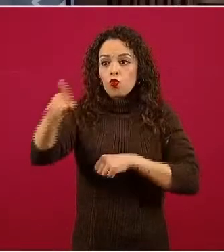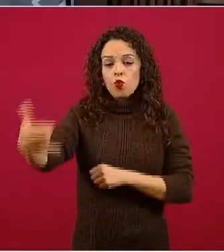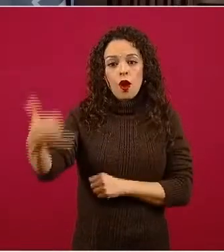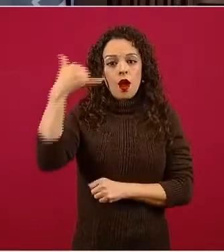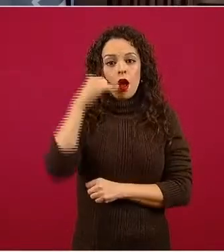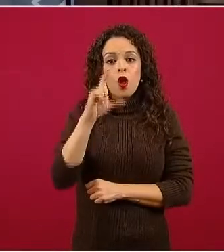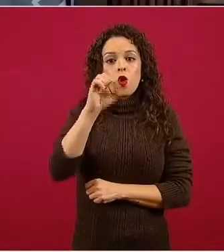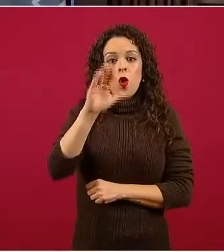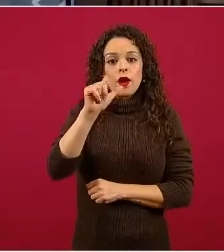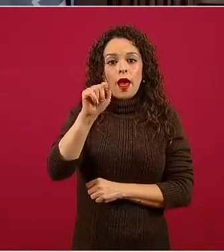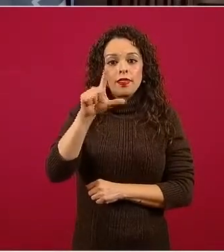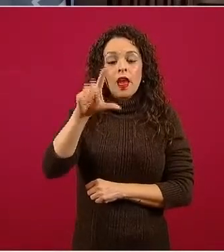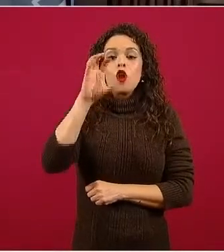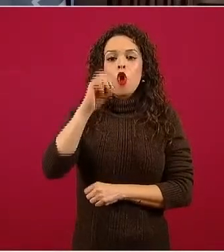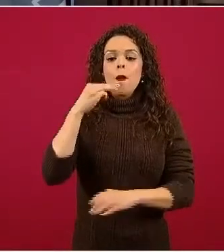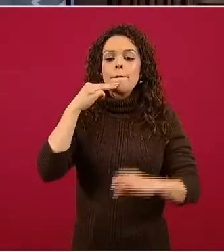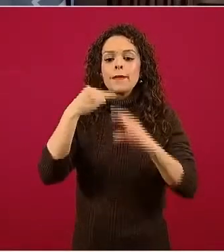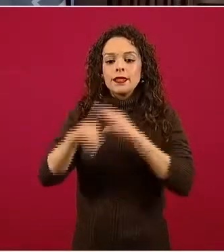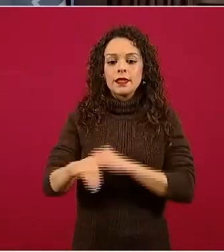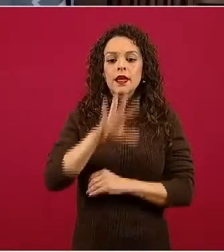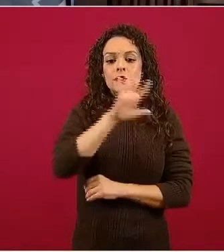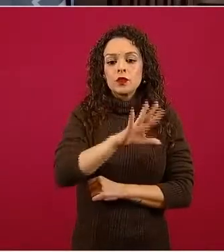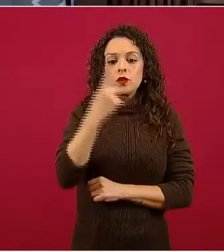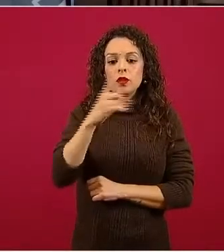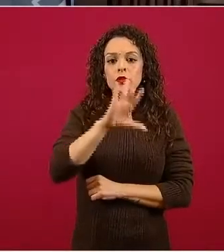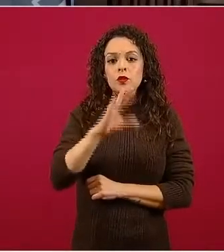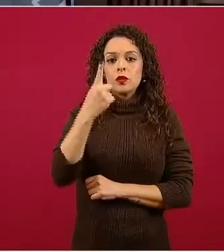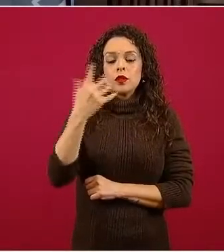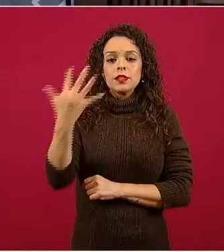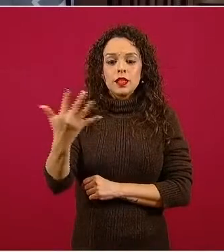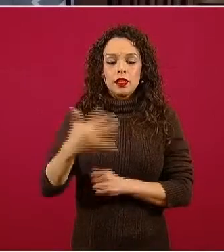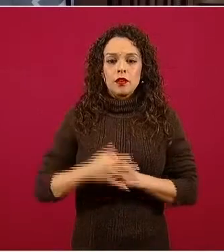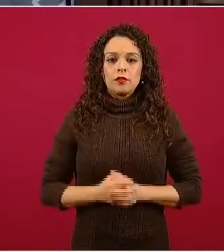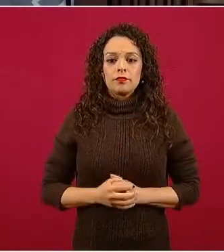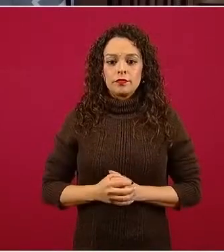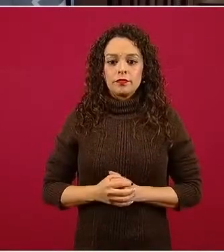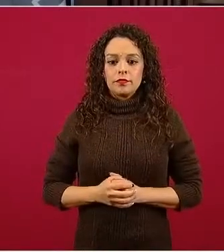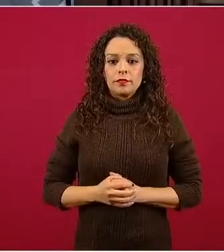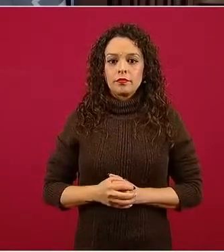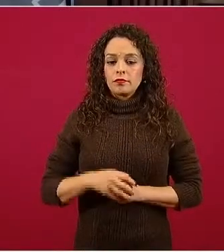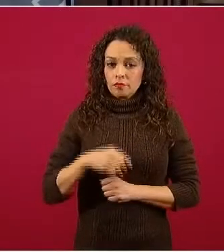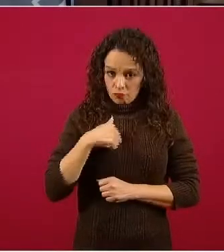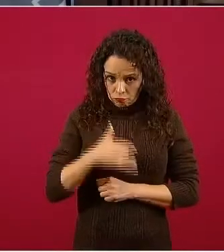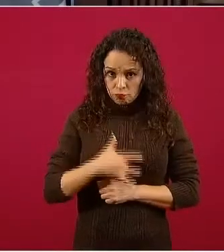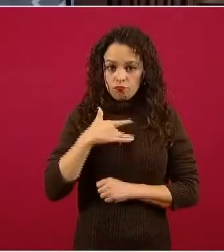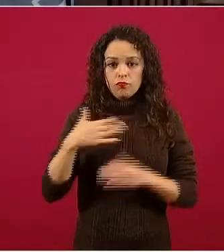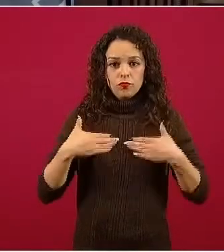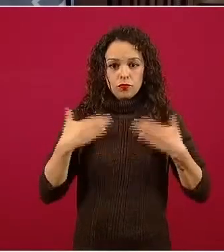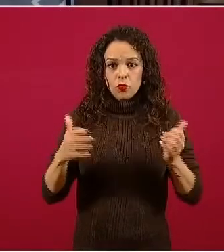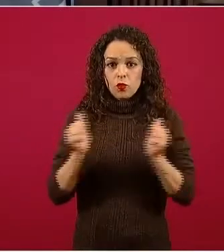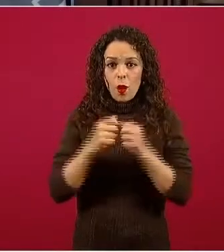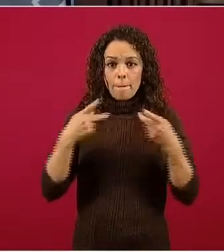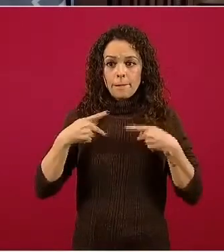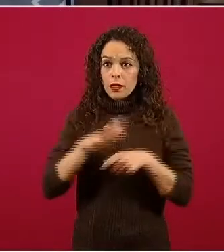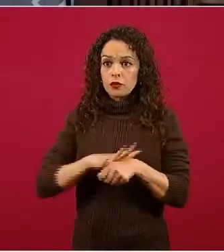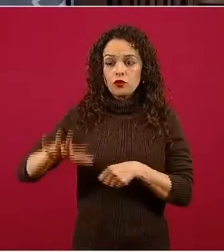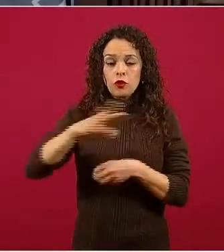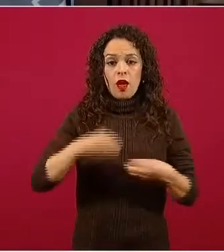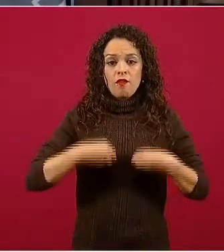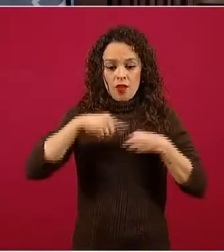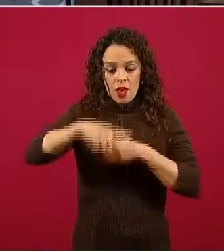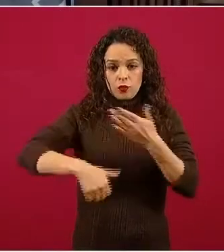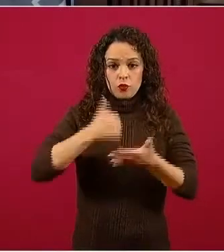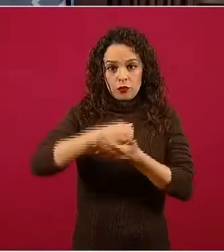al SMS 51515. Confío en los habitantes de la ciudad. Nos encontramos